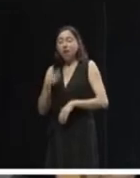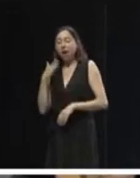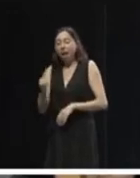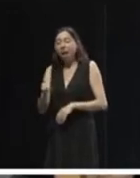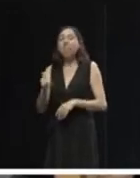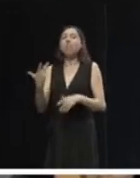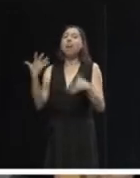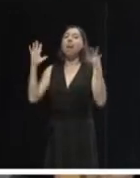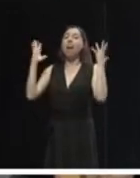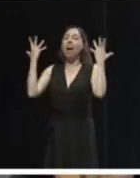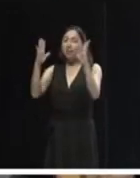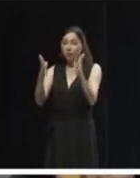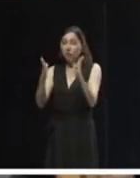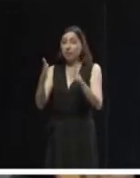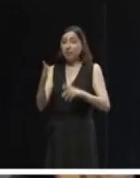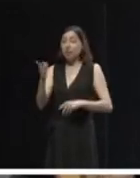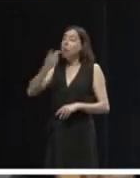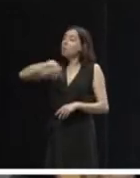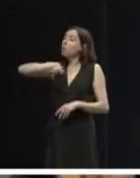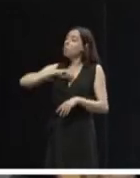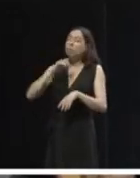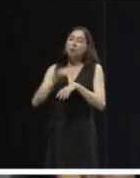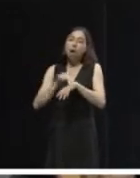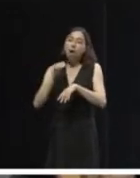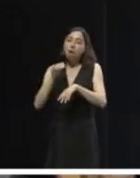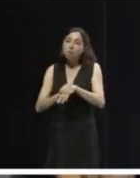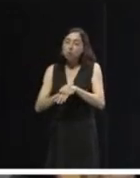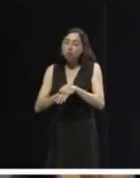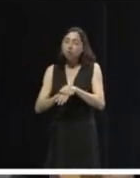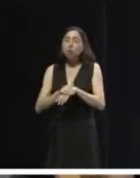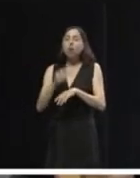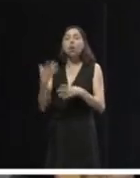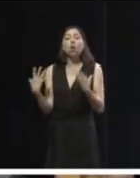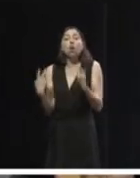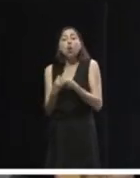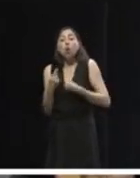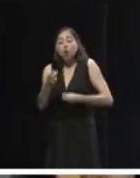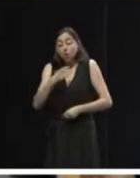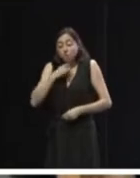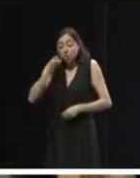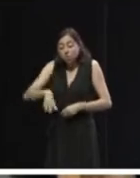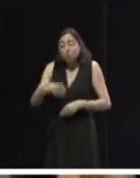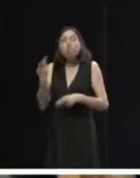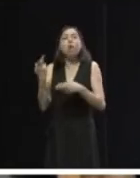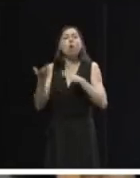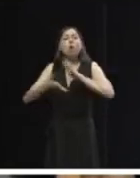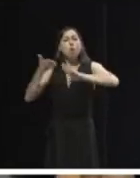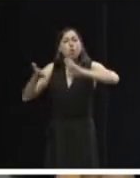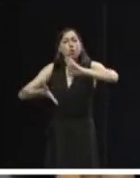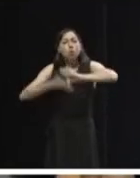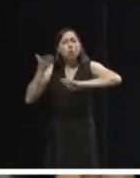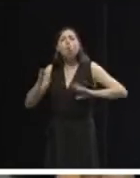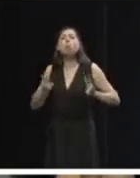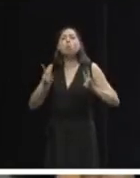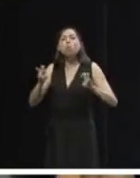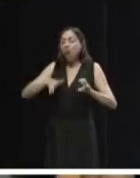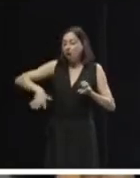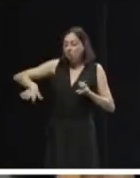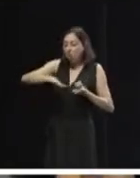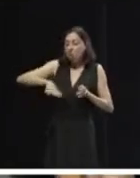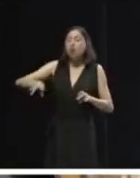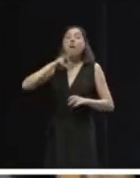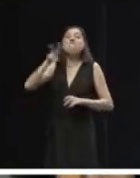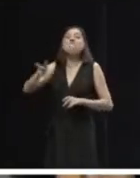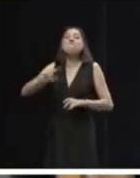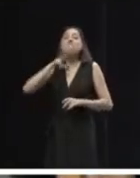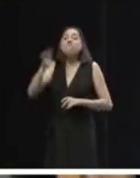árboles. Son nuestros amigos. Y con ellos podemos construir grandes pulmones verdes. Necesitamos